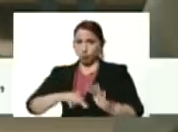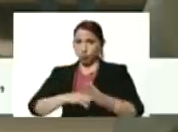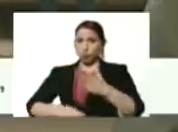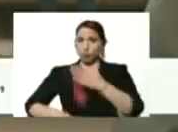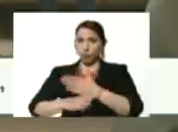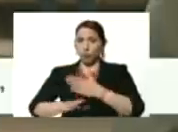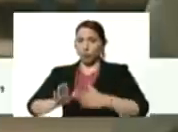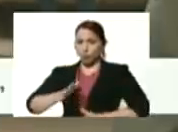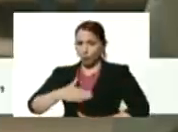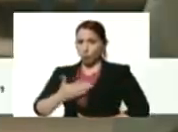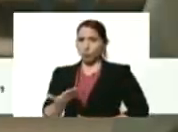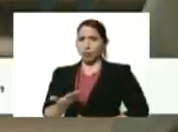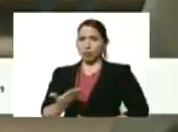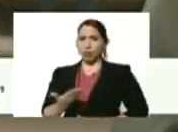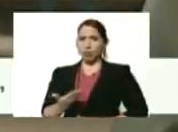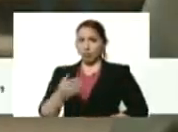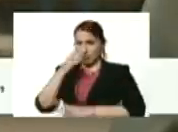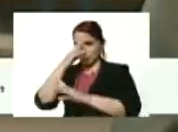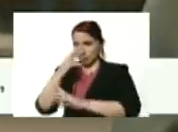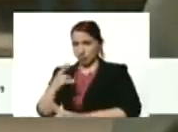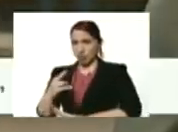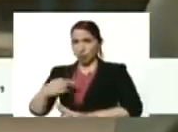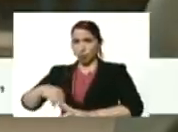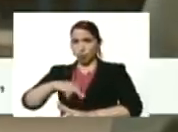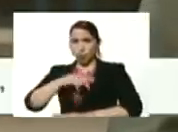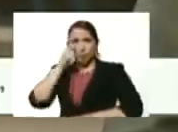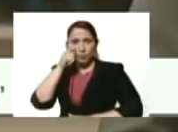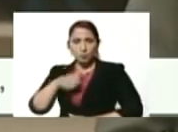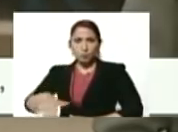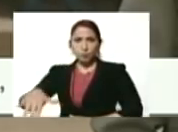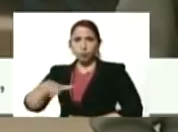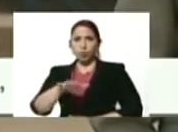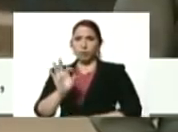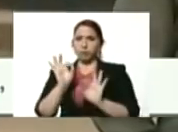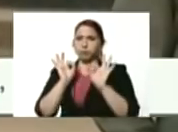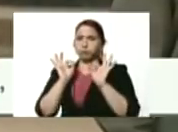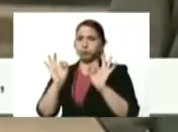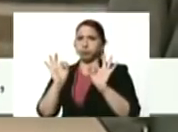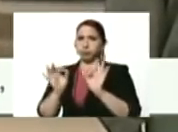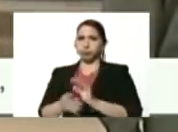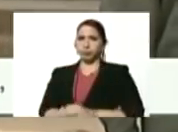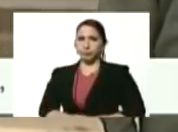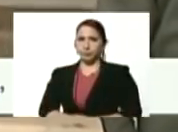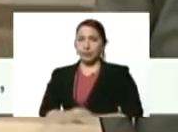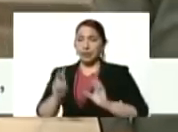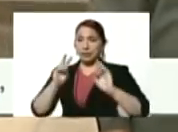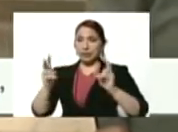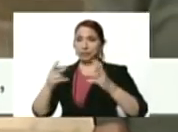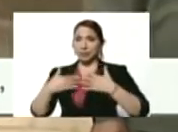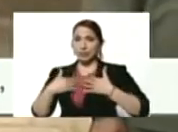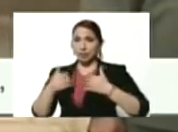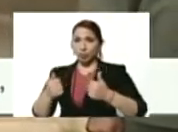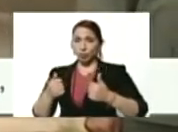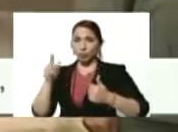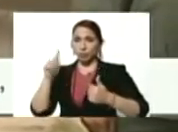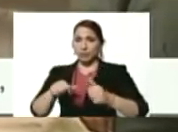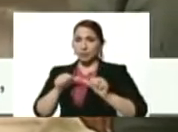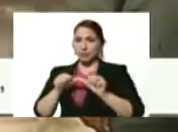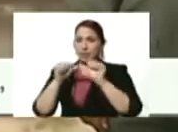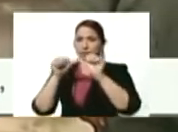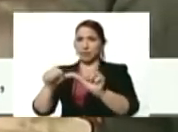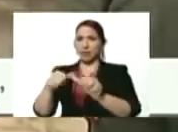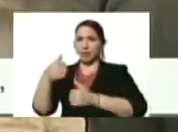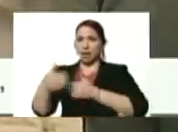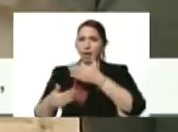poder cumplirle a nuestro pueblo, en específicamente en el tema de la salud, y así seguir avanzando en